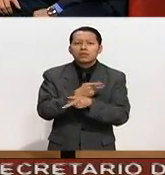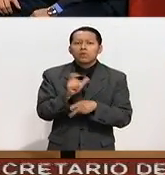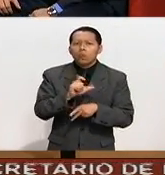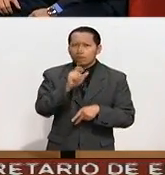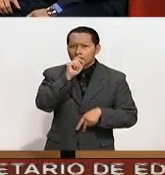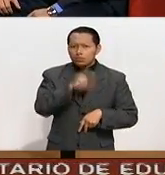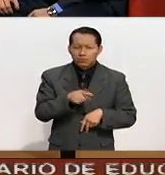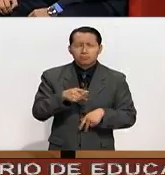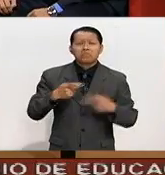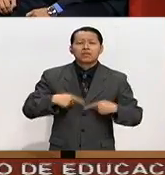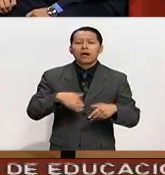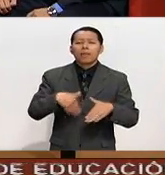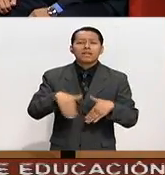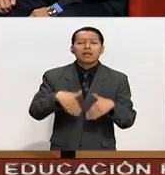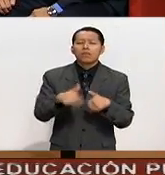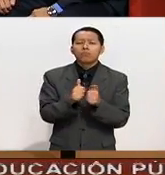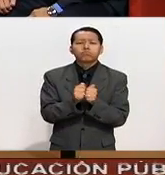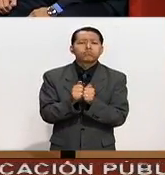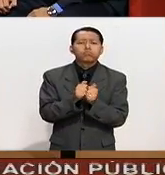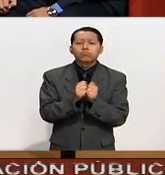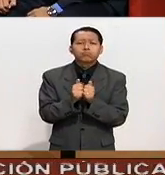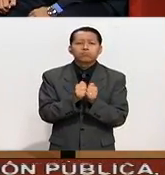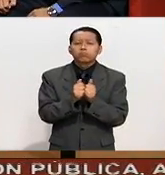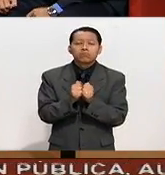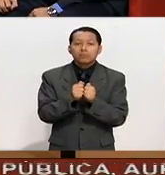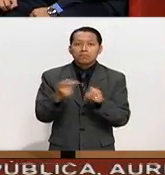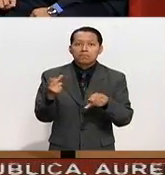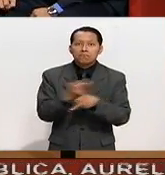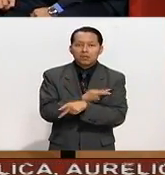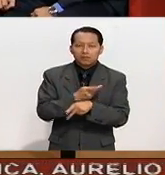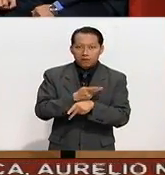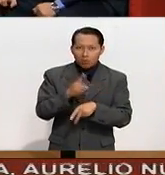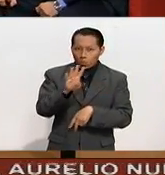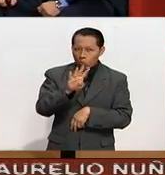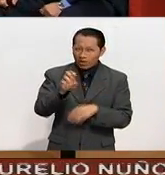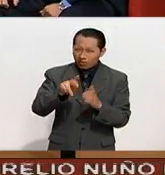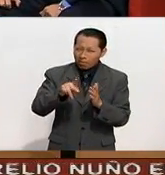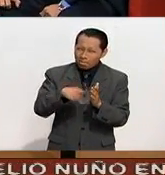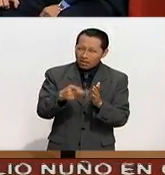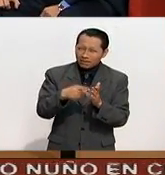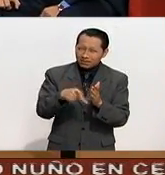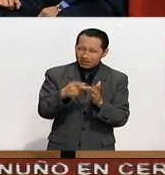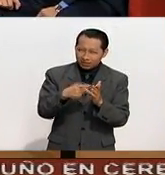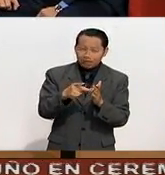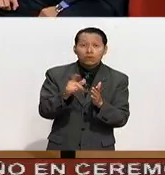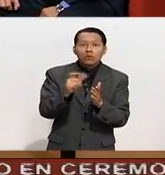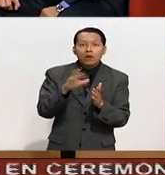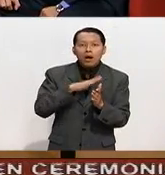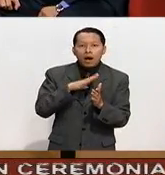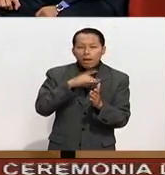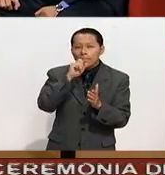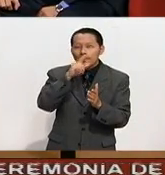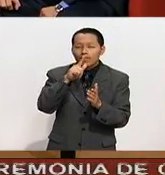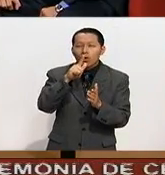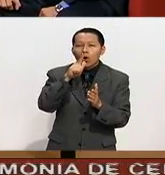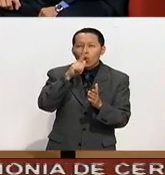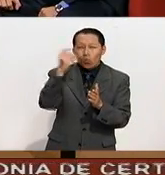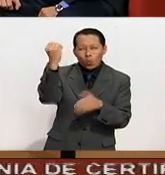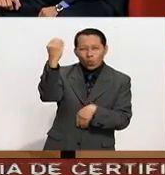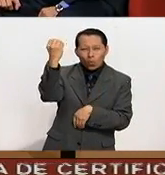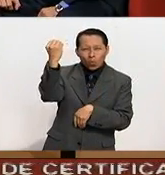va texteando se vuelve 400 veces más propenso a ignorar una luz de semáforo y a